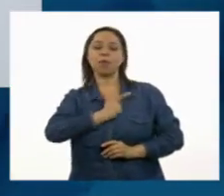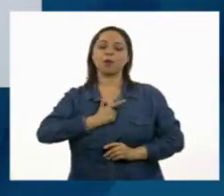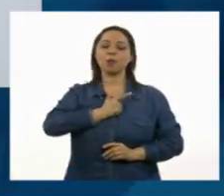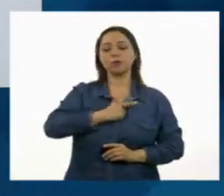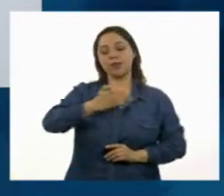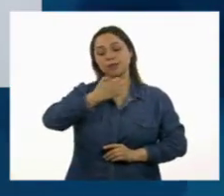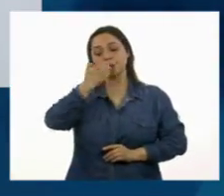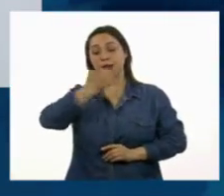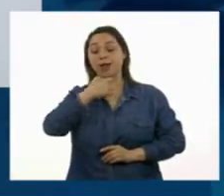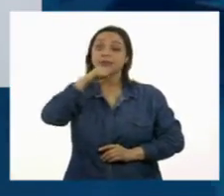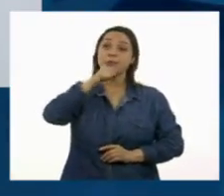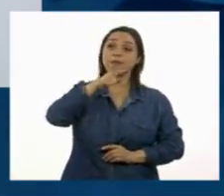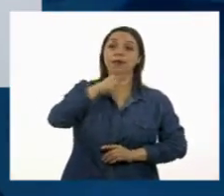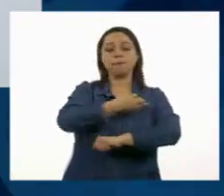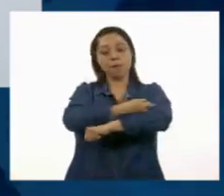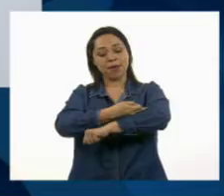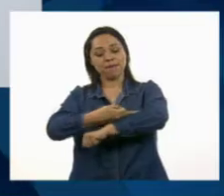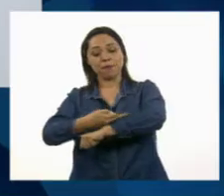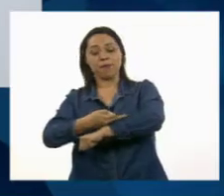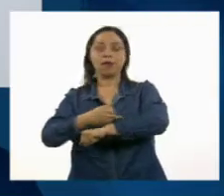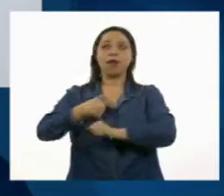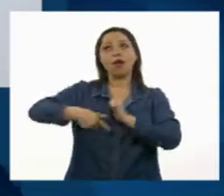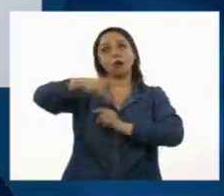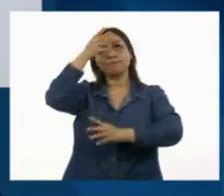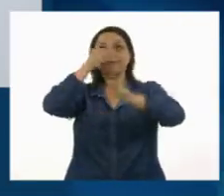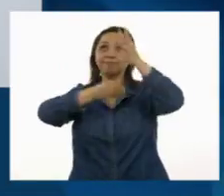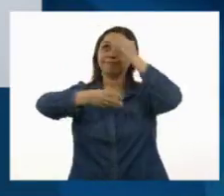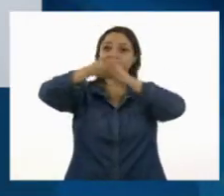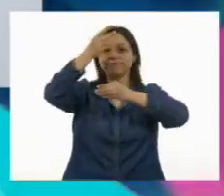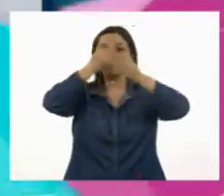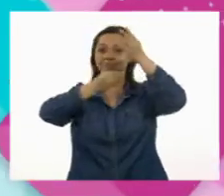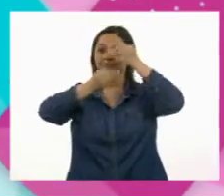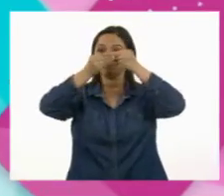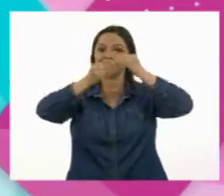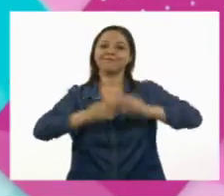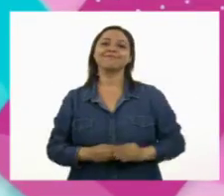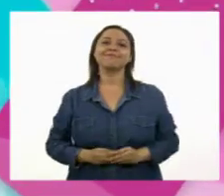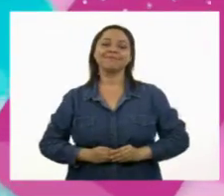la escuela y mi familia. Aprendo mucho.